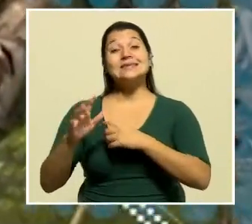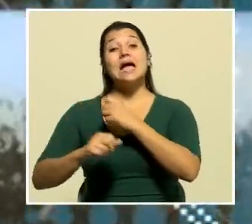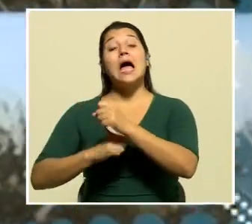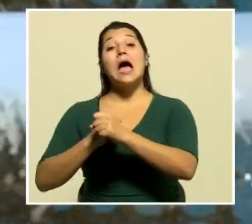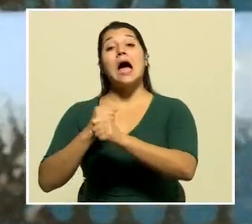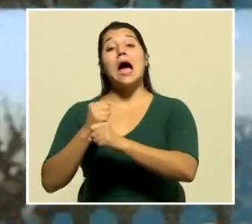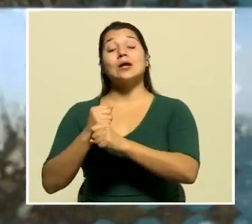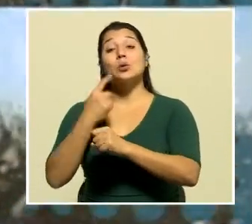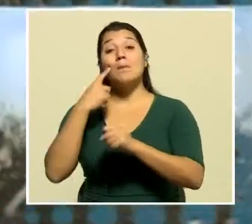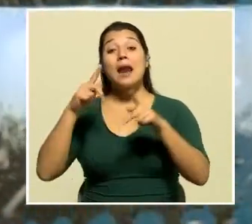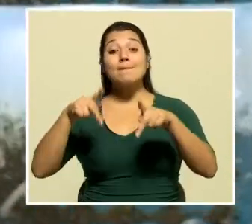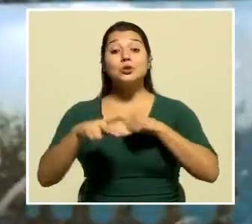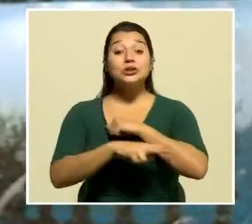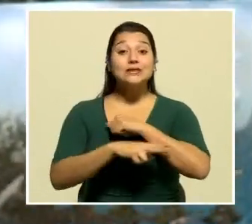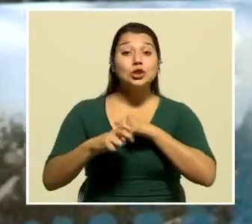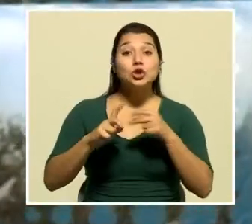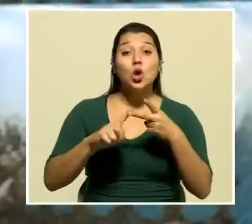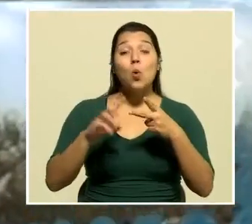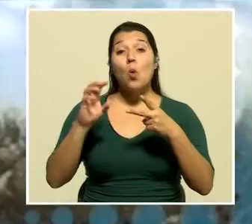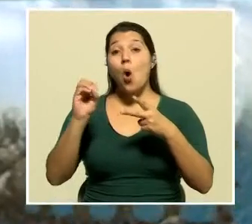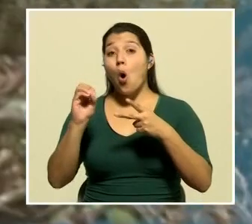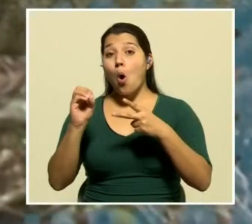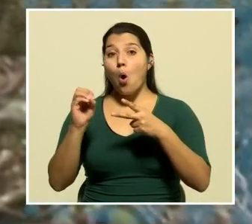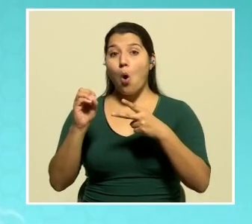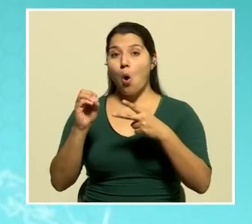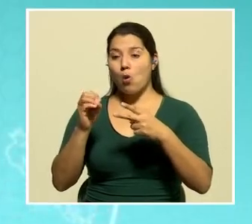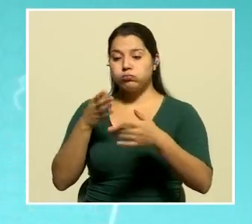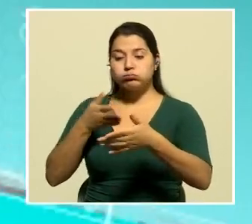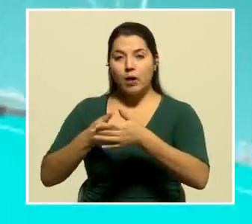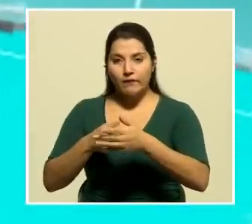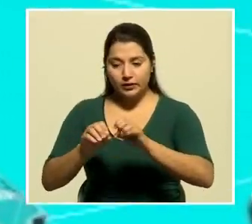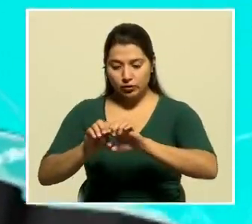almacenen o causen daños a los poliductos de Recope.